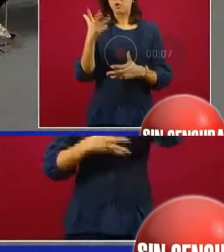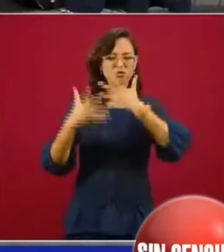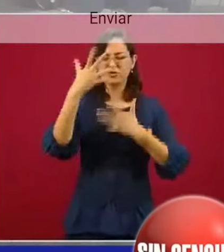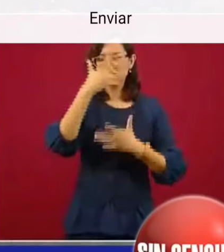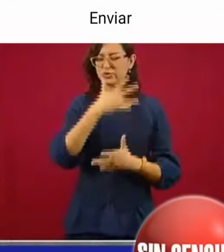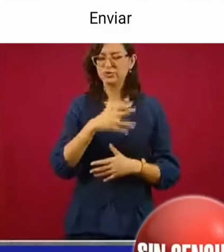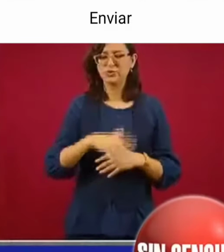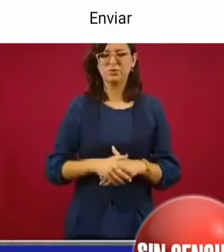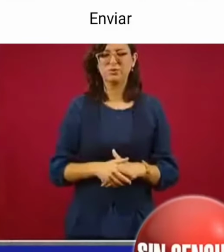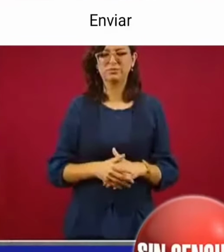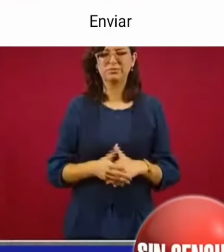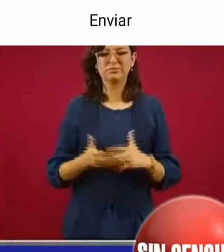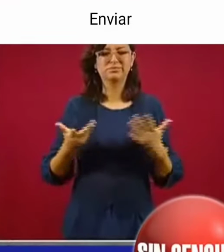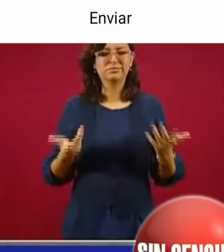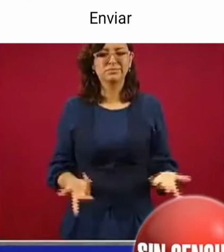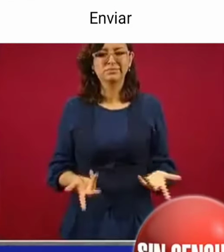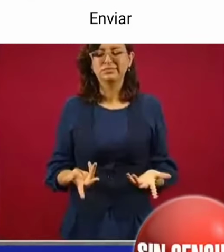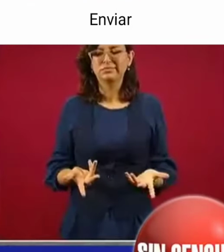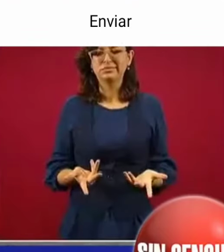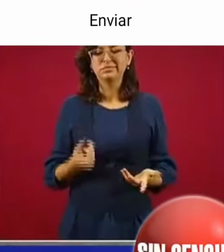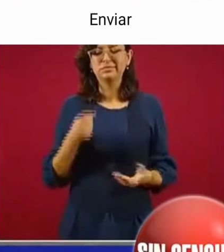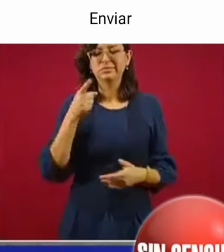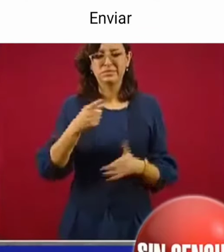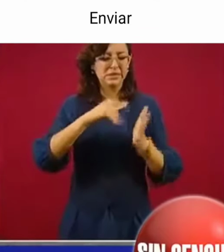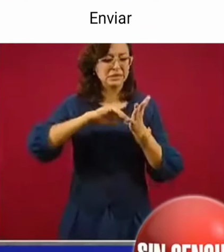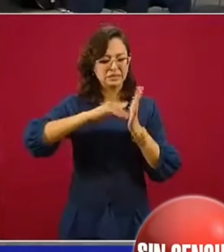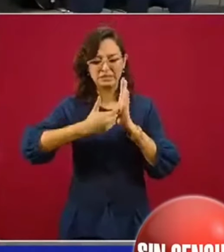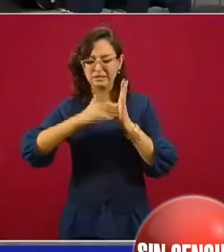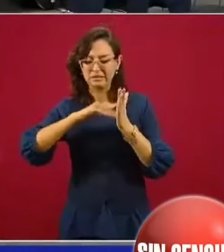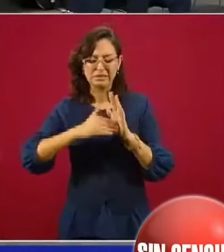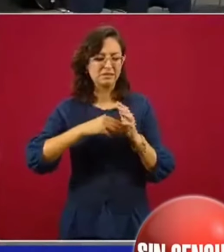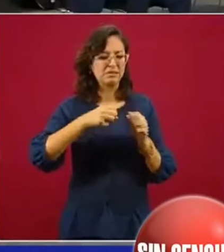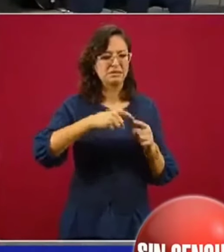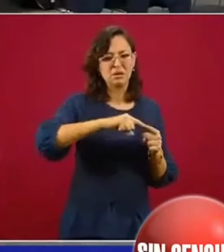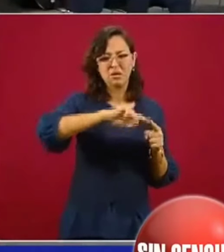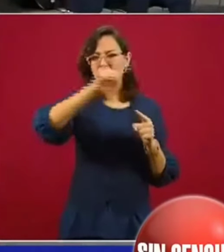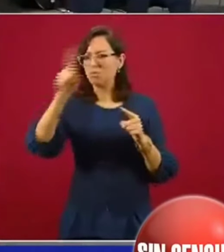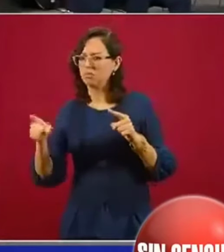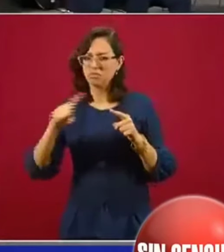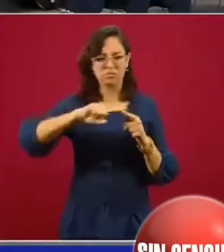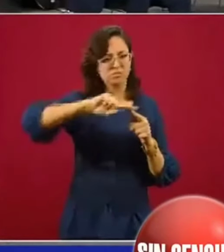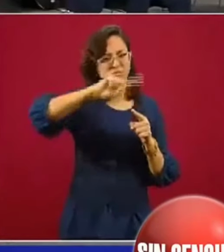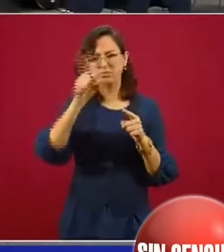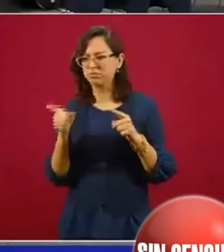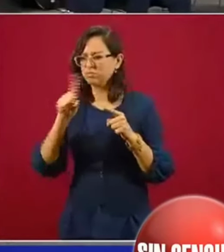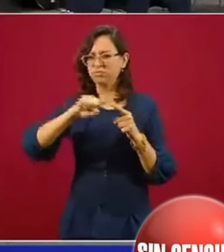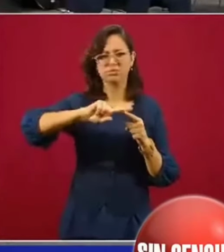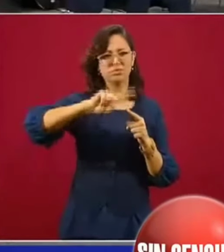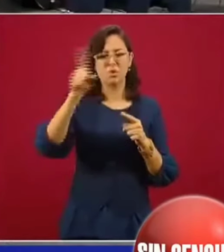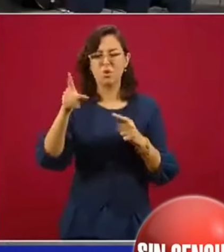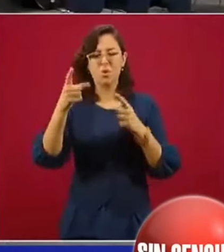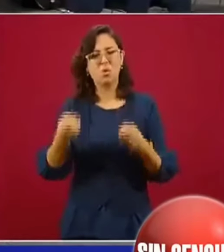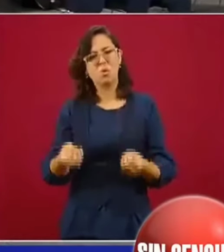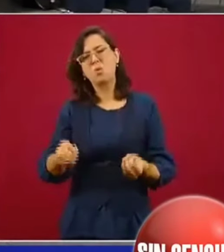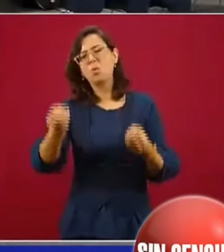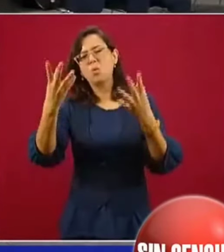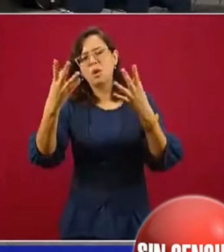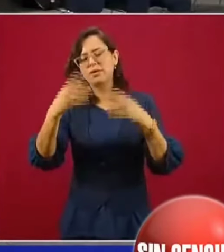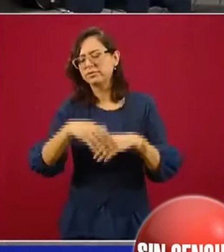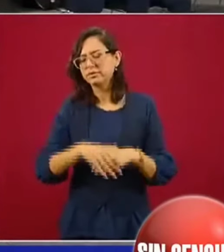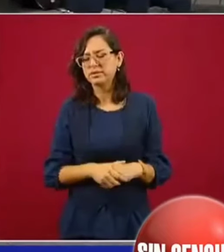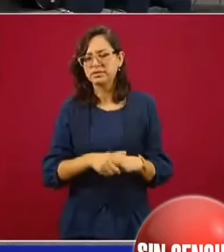cuántas curvas está utilizando la estrategia y si alguna de estas curvas,